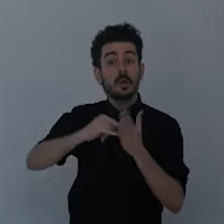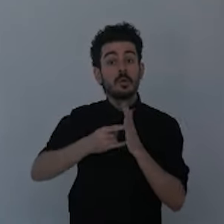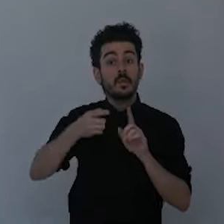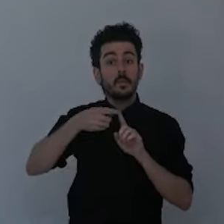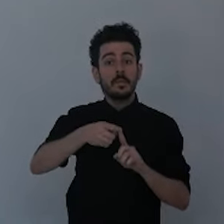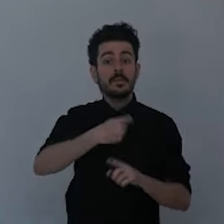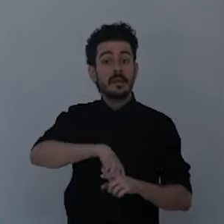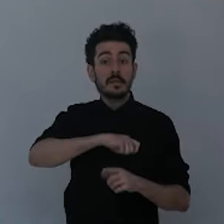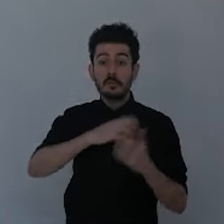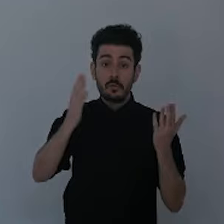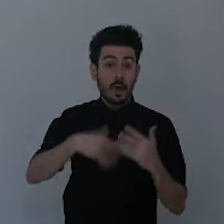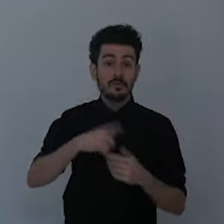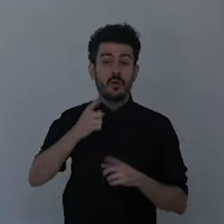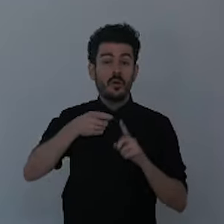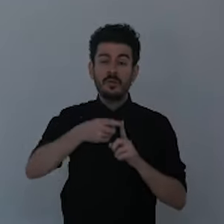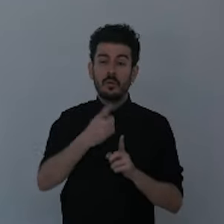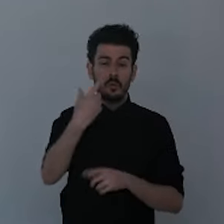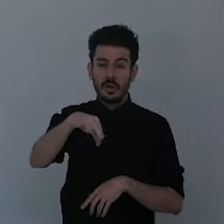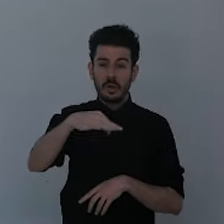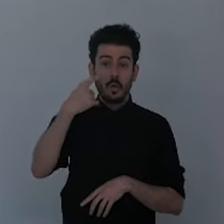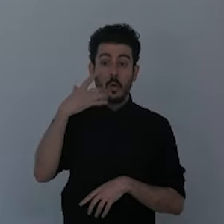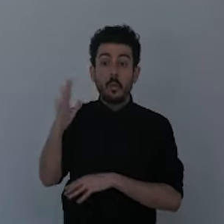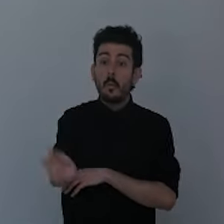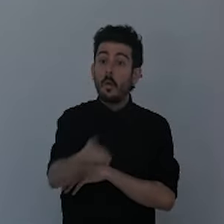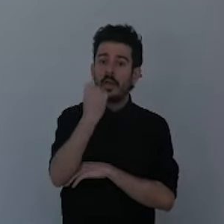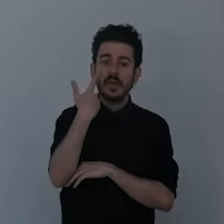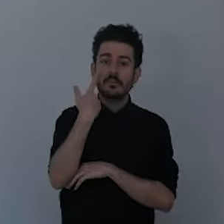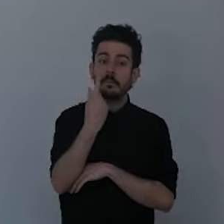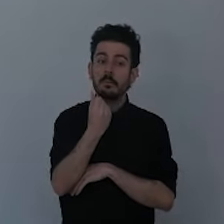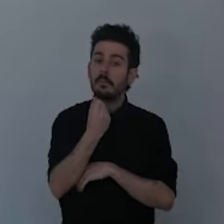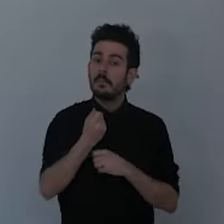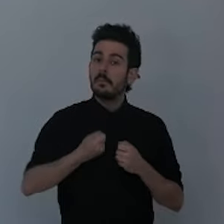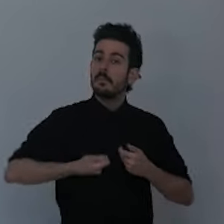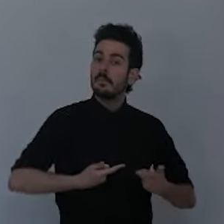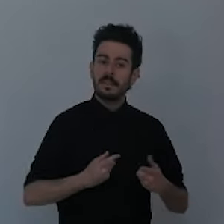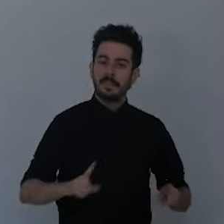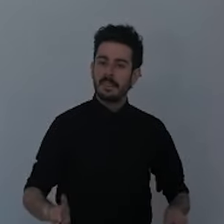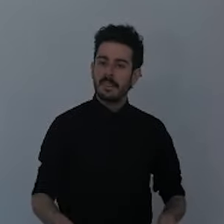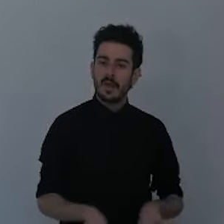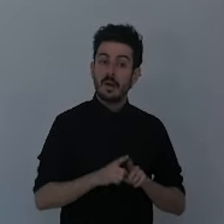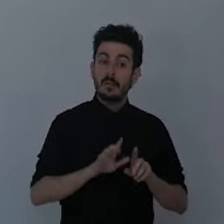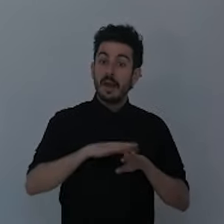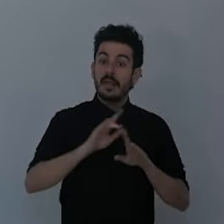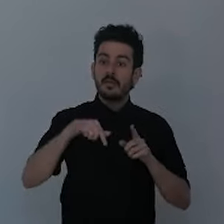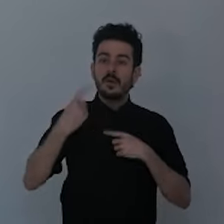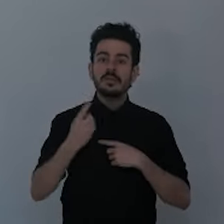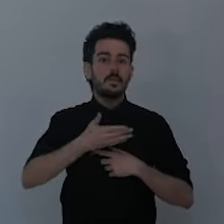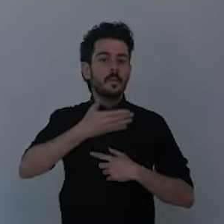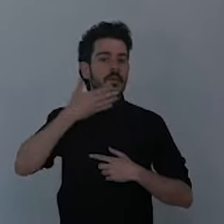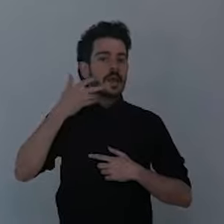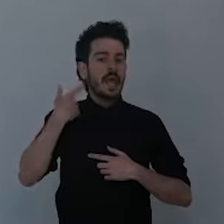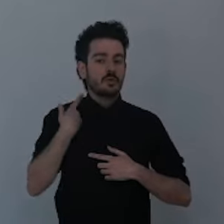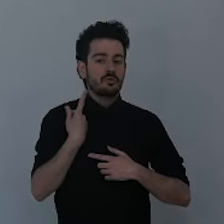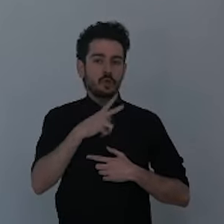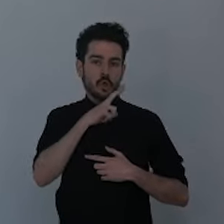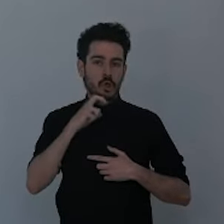tienen un objetivo, que es alcanzar el poder a cualquier precio, para después utilizarlo para sostener privilegios, pero no